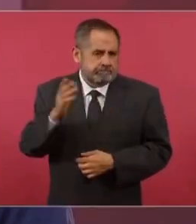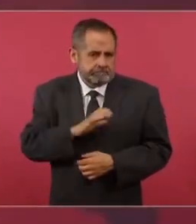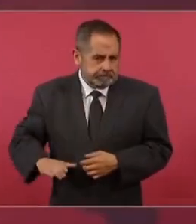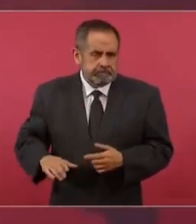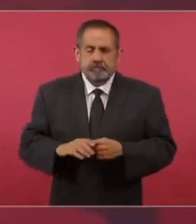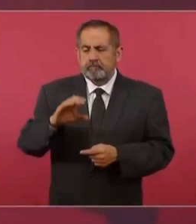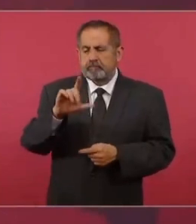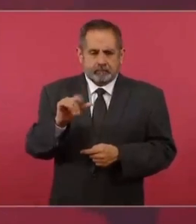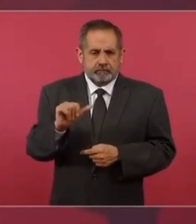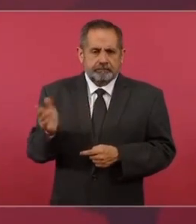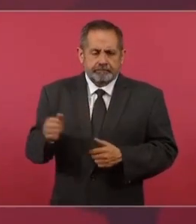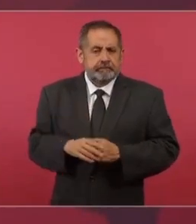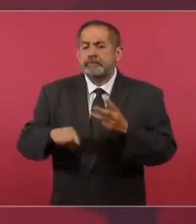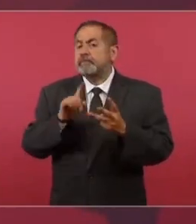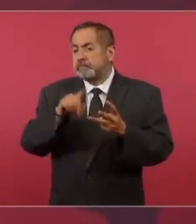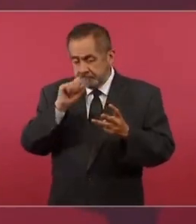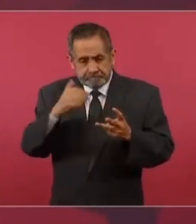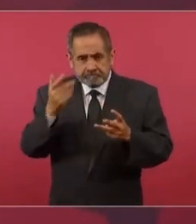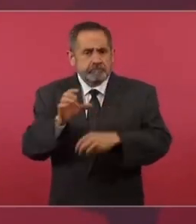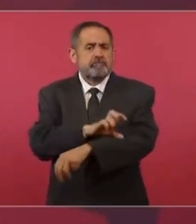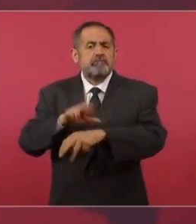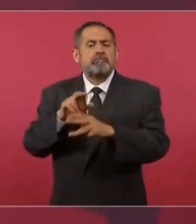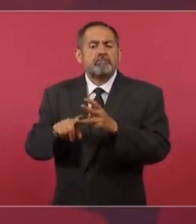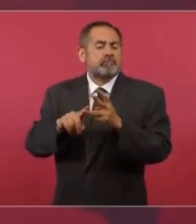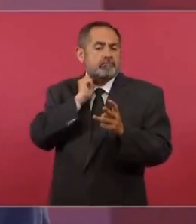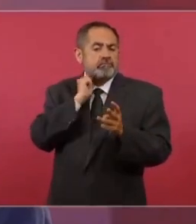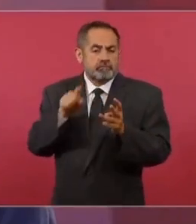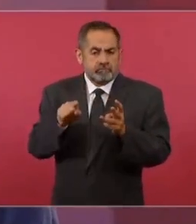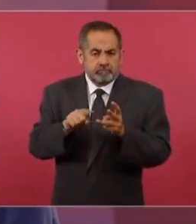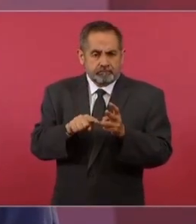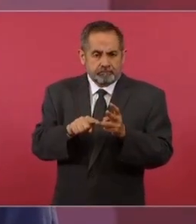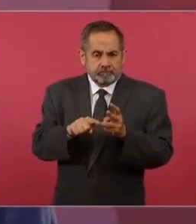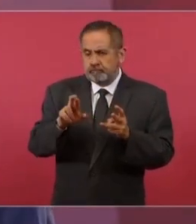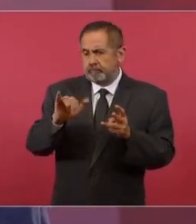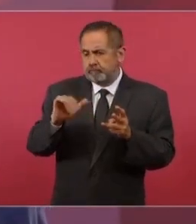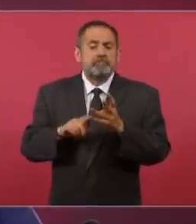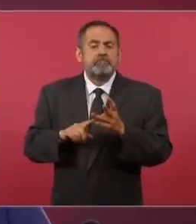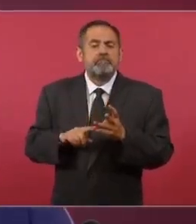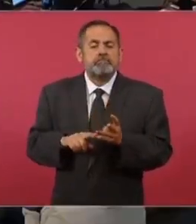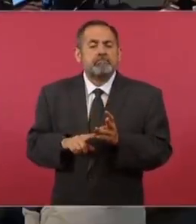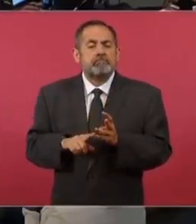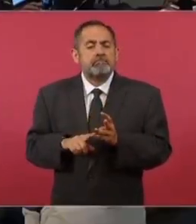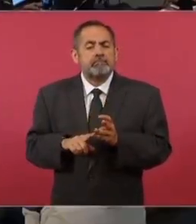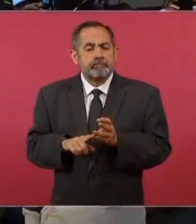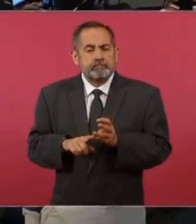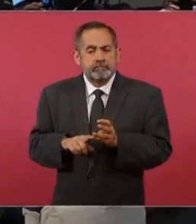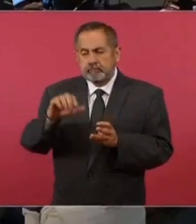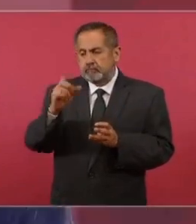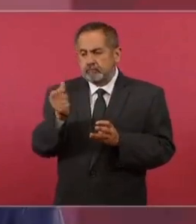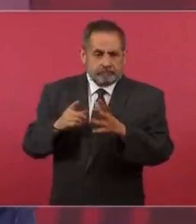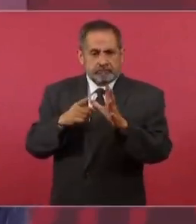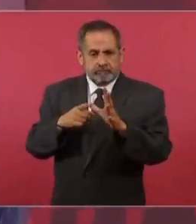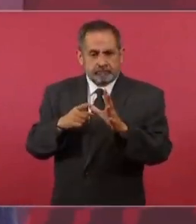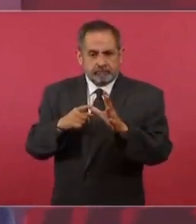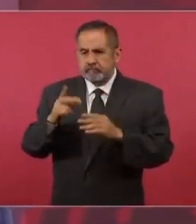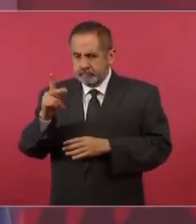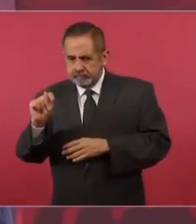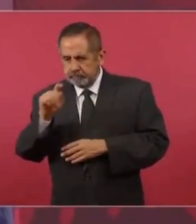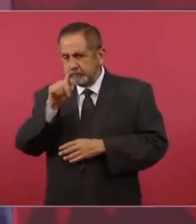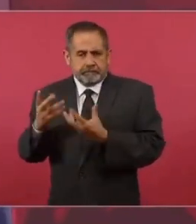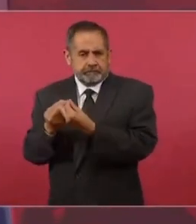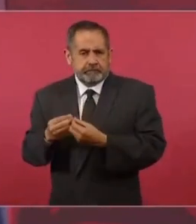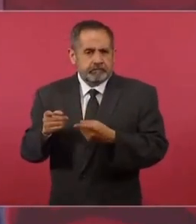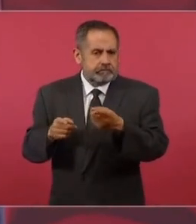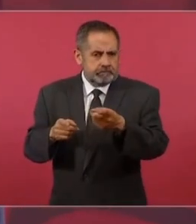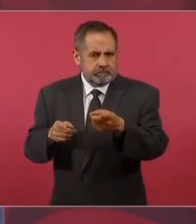como Claudia Sheinbaum, como el coordinador de los senadores, Ricardo Monreal, como Adán Augusto, el PT,